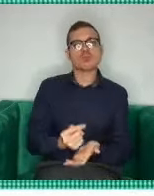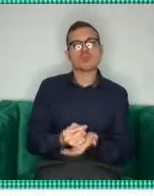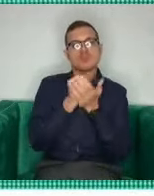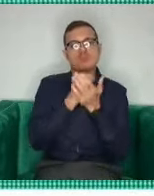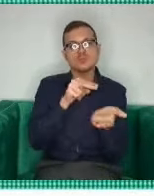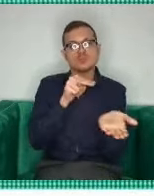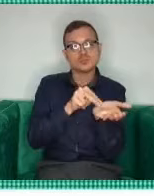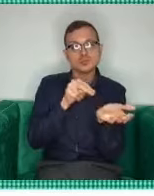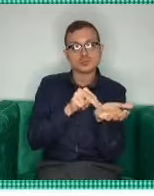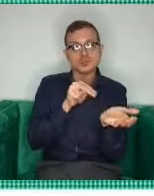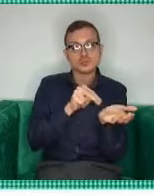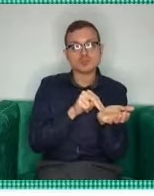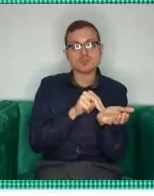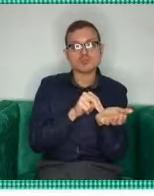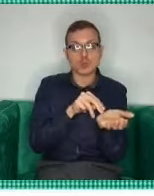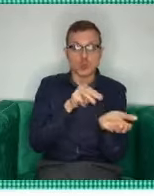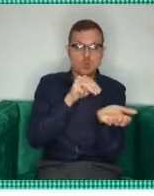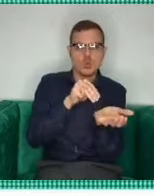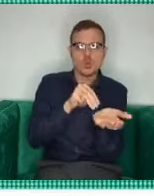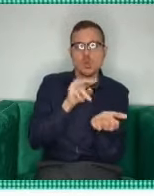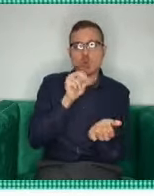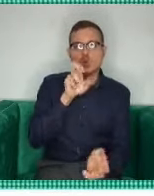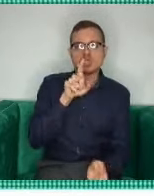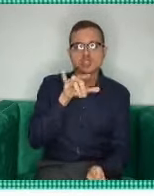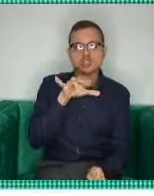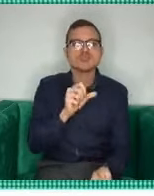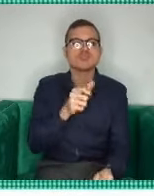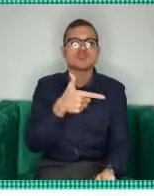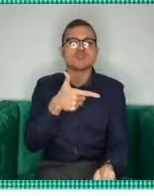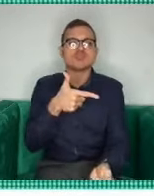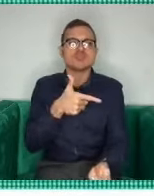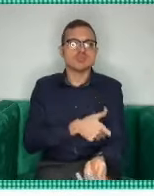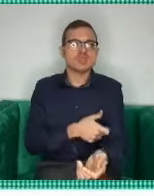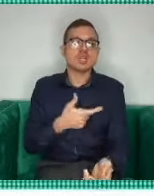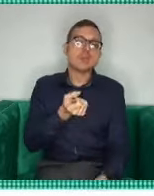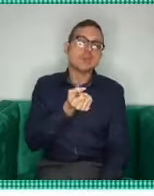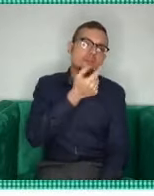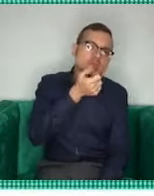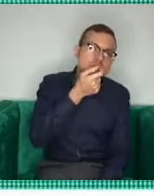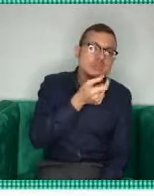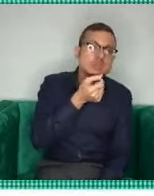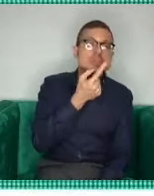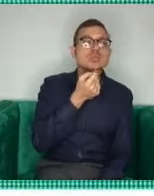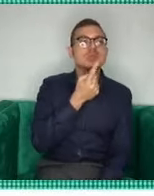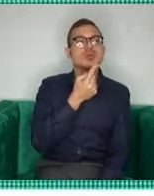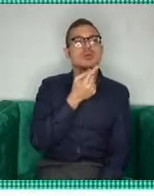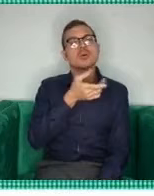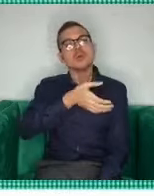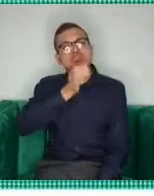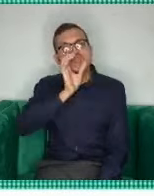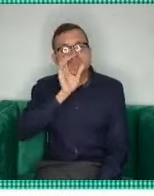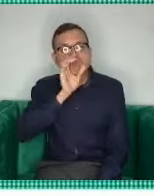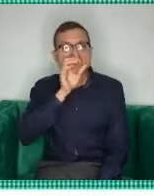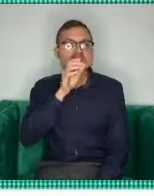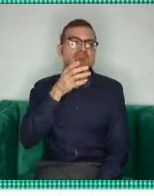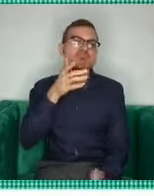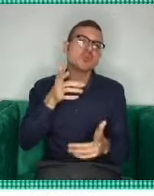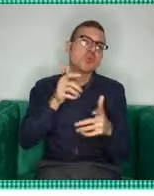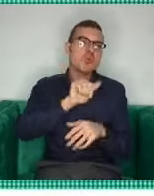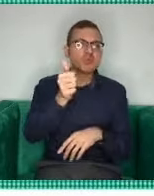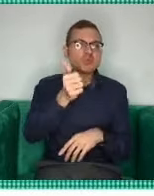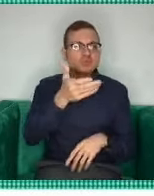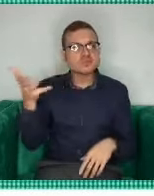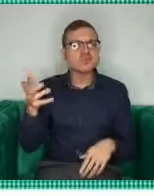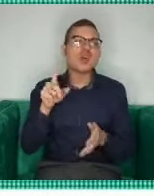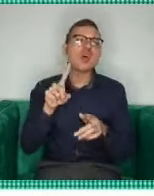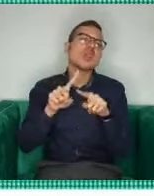Son pues su infusión, su medicamento oral, sus inyecciones, el tratamiento médico que usted esté ahora mismo. Pero si